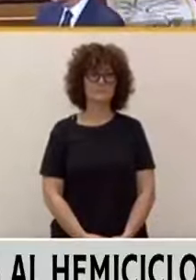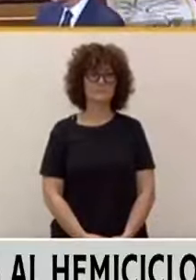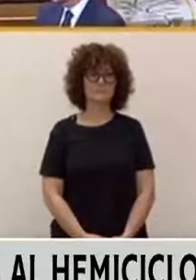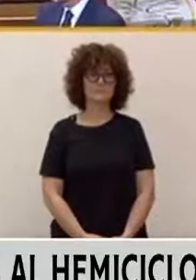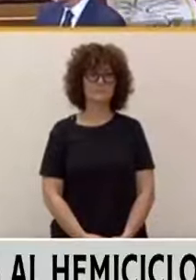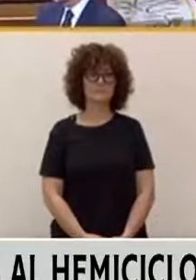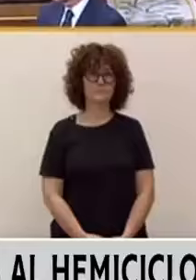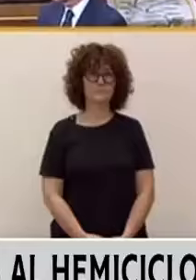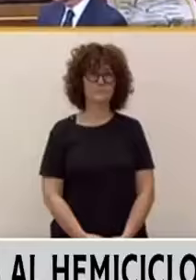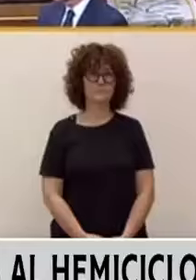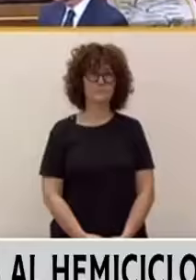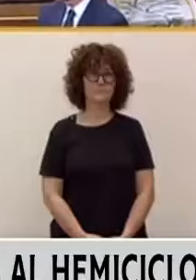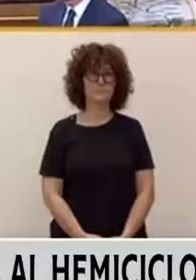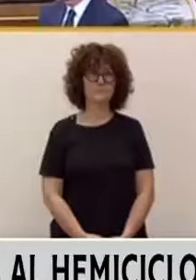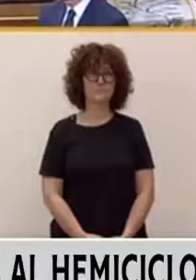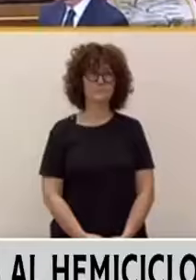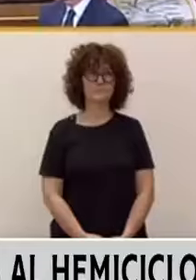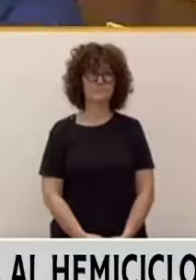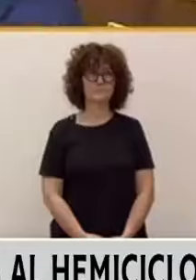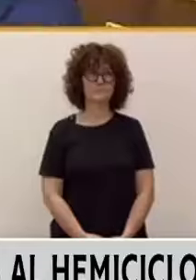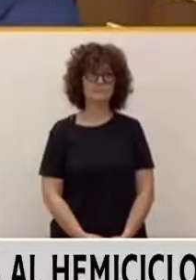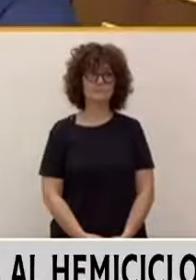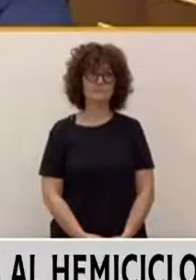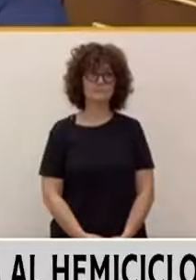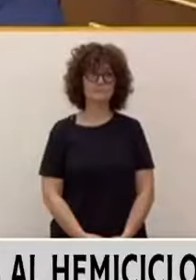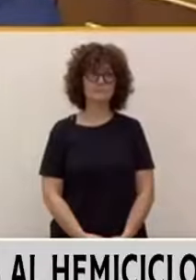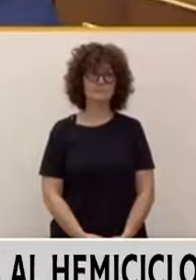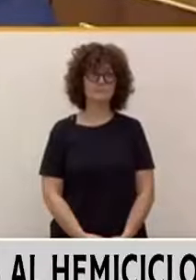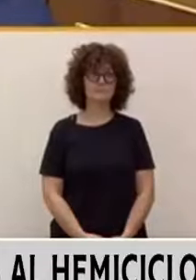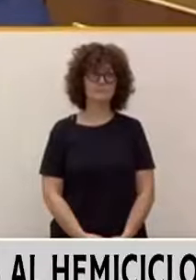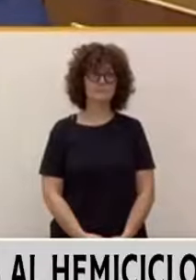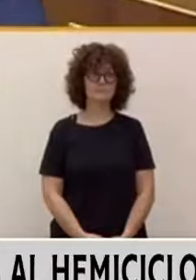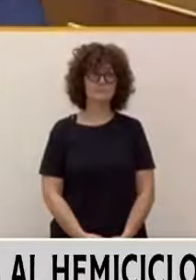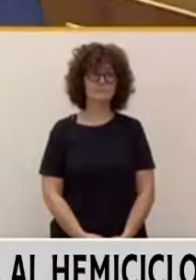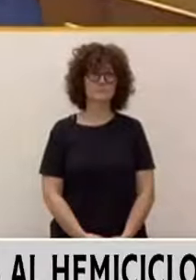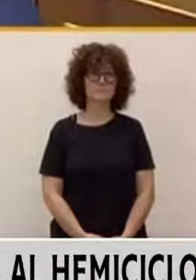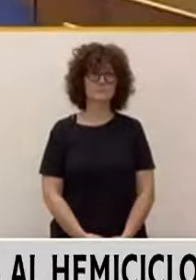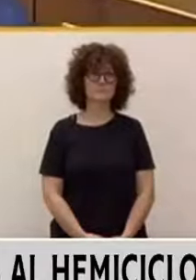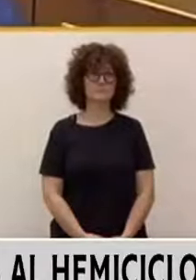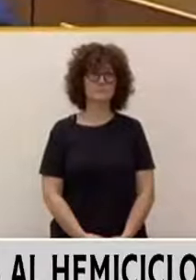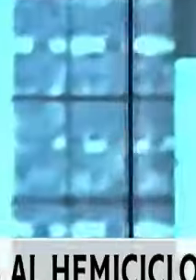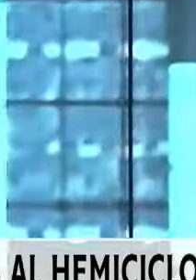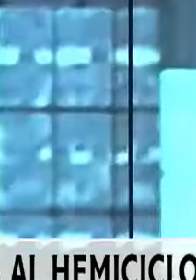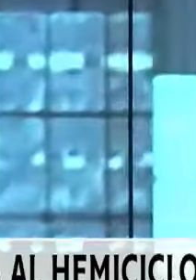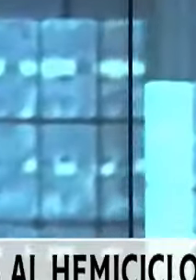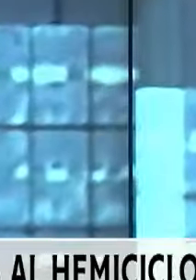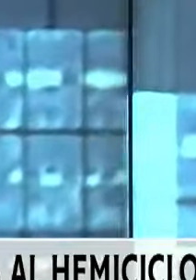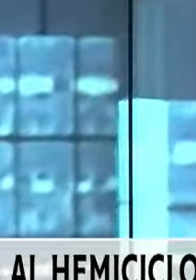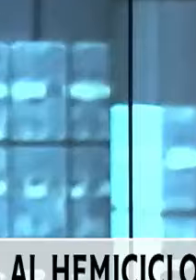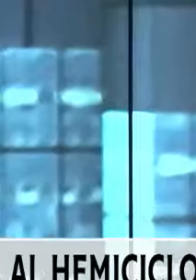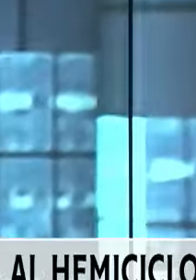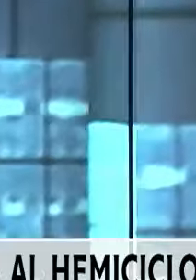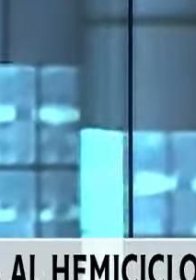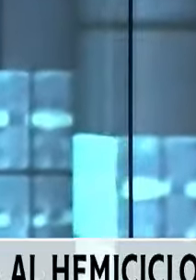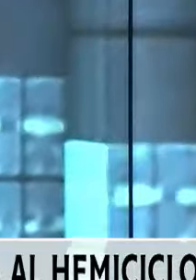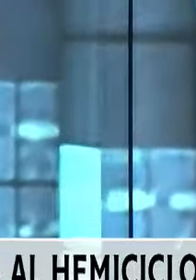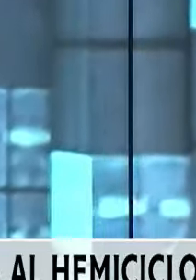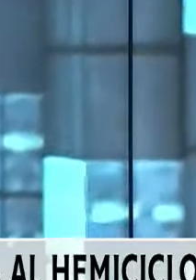de esta reforma que permitirá la excarcelación de Tarras. Bueno, hay incendio en Génova 13, porque mientras algunos miran,